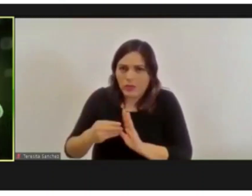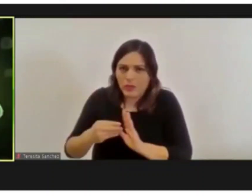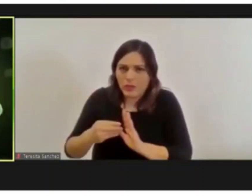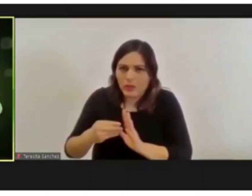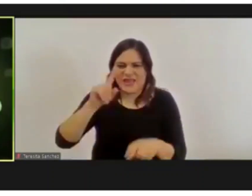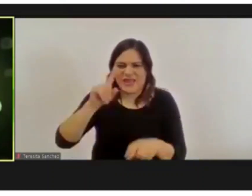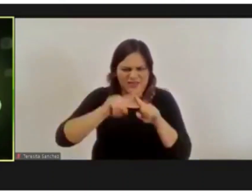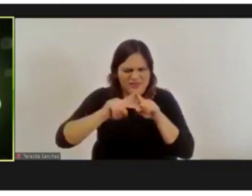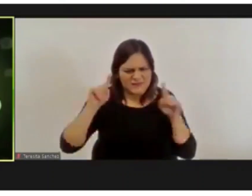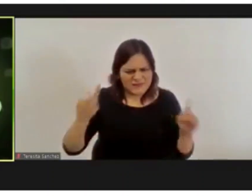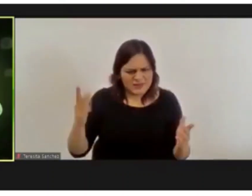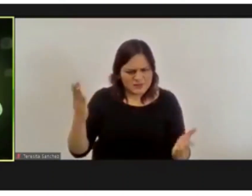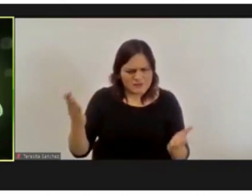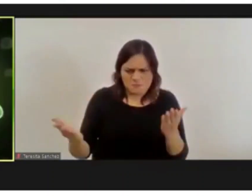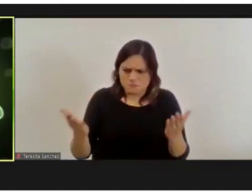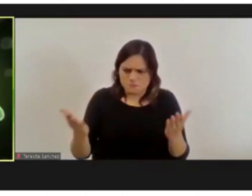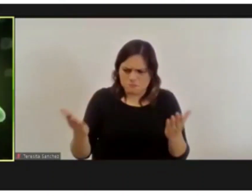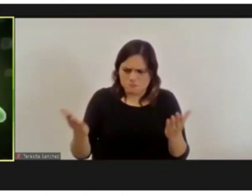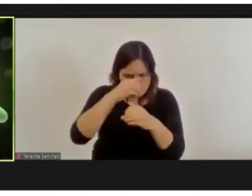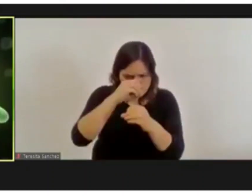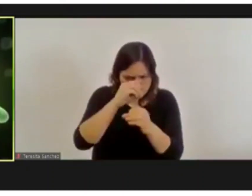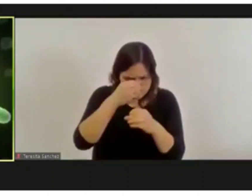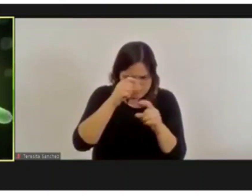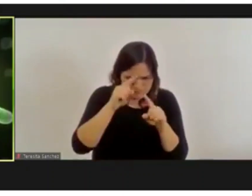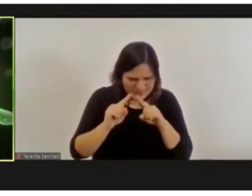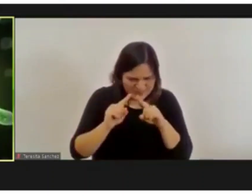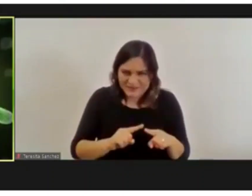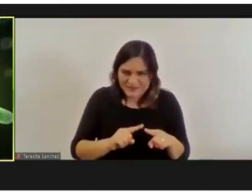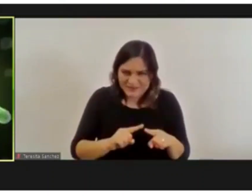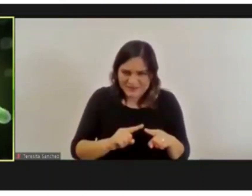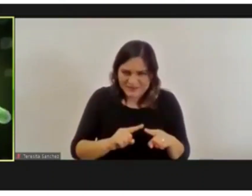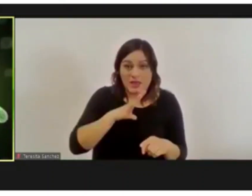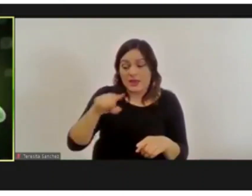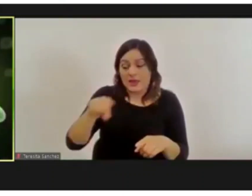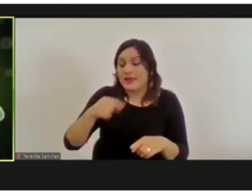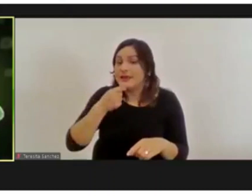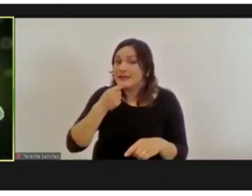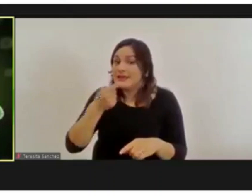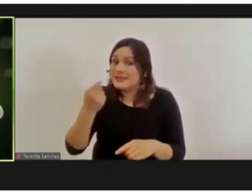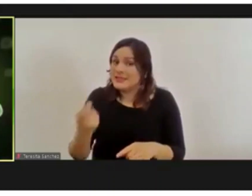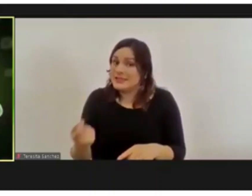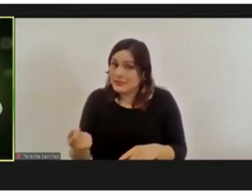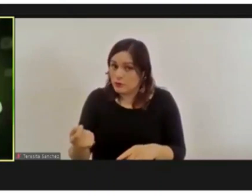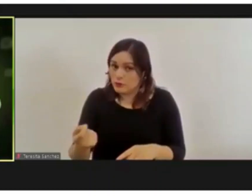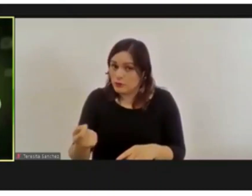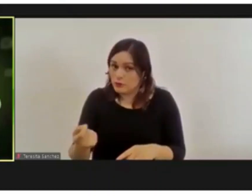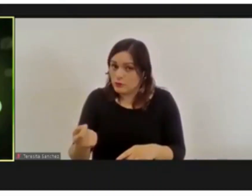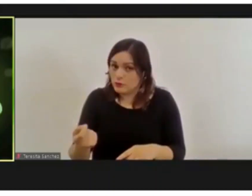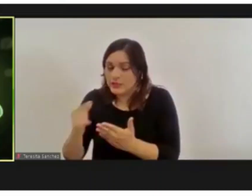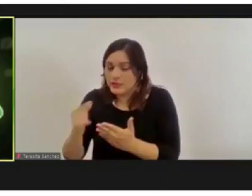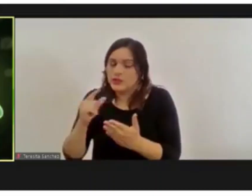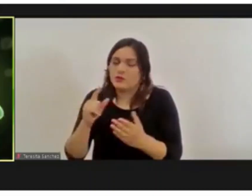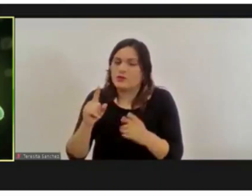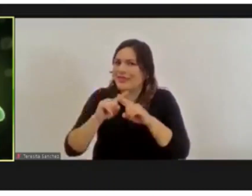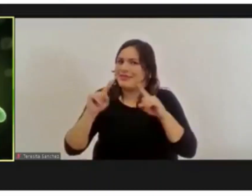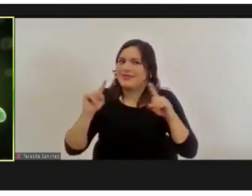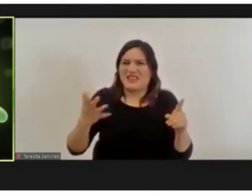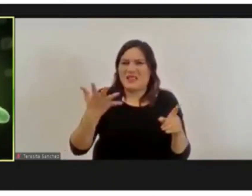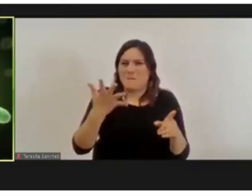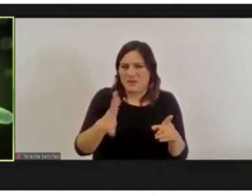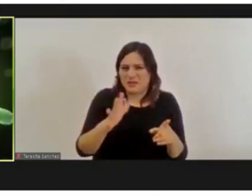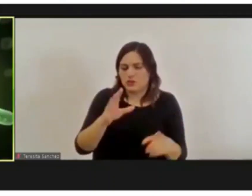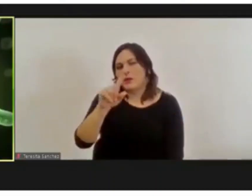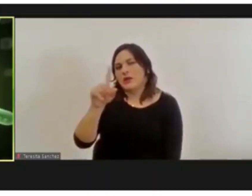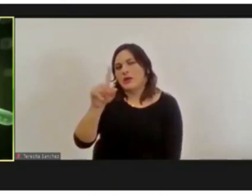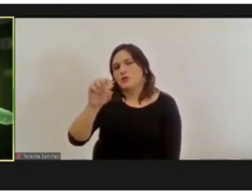observadas en los valores medios entre niños pequeños y adultos se aproximan a una cantidad de SARS-CoV-2